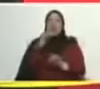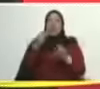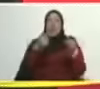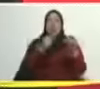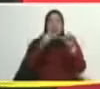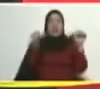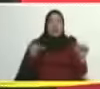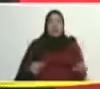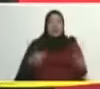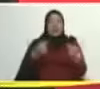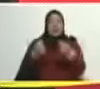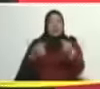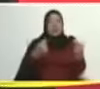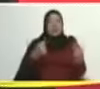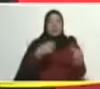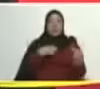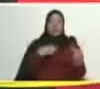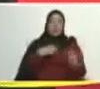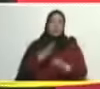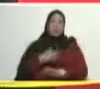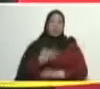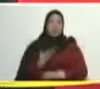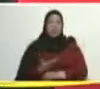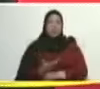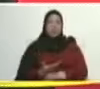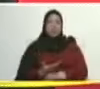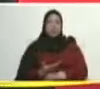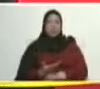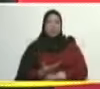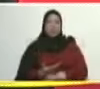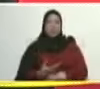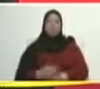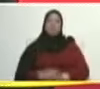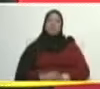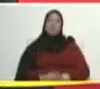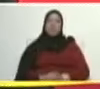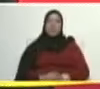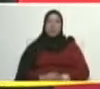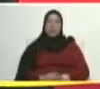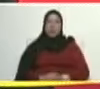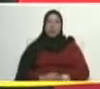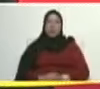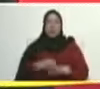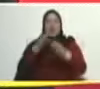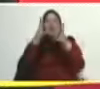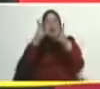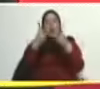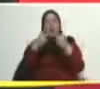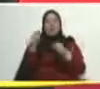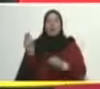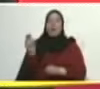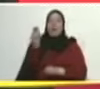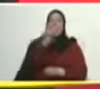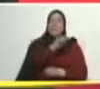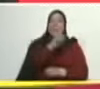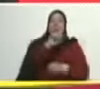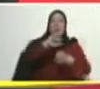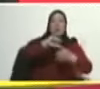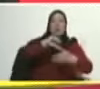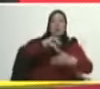hegemónica mundial. Por eso, a unos meses de cumplir el vigésimo aniversario del ALBA